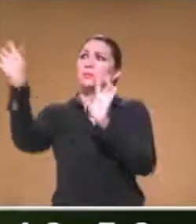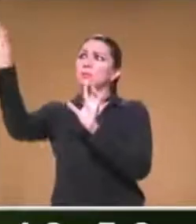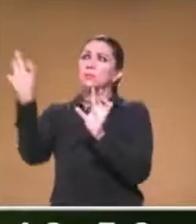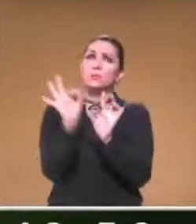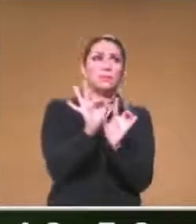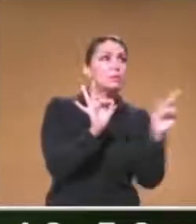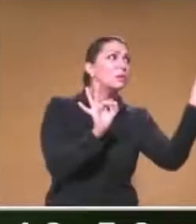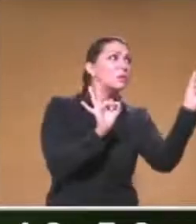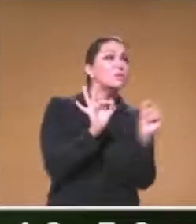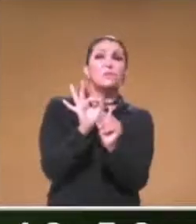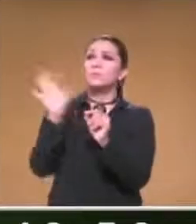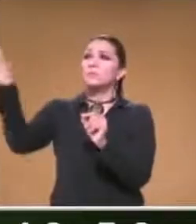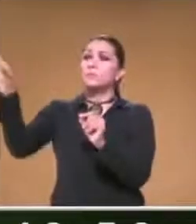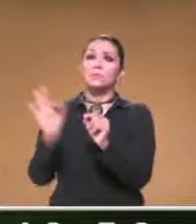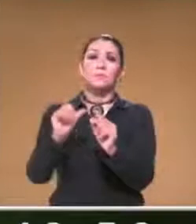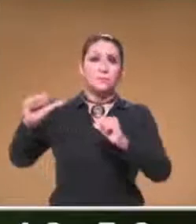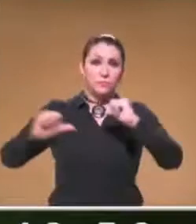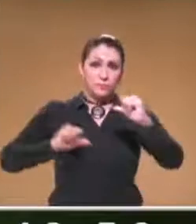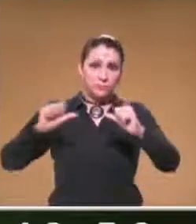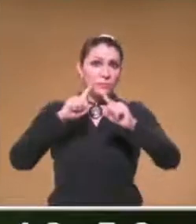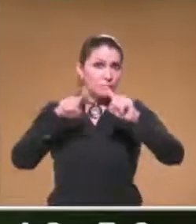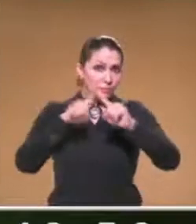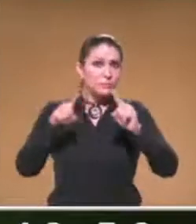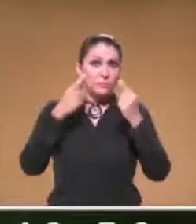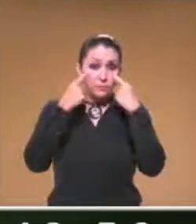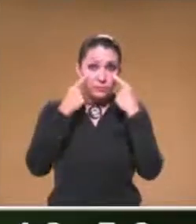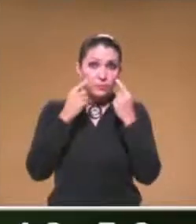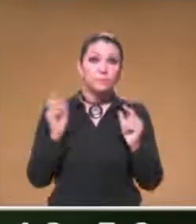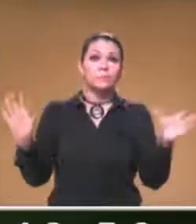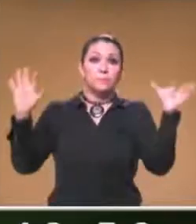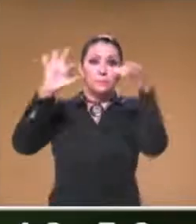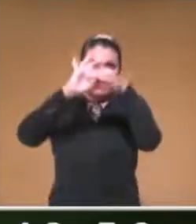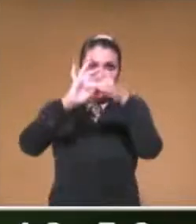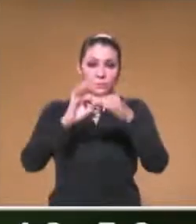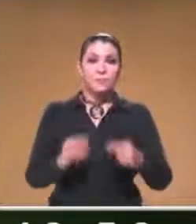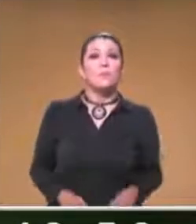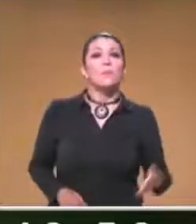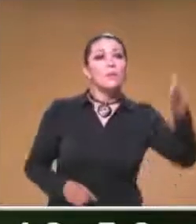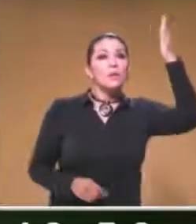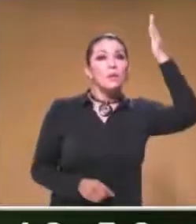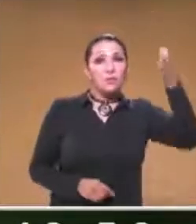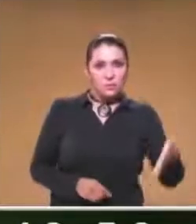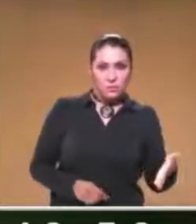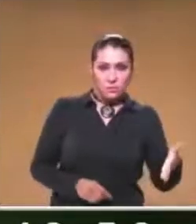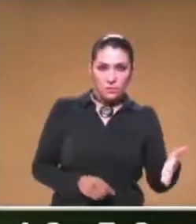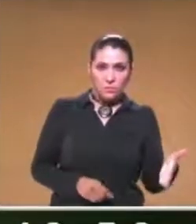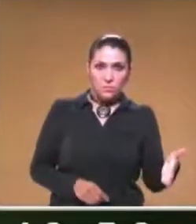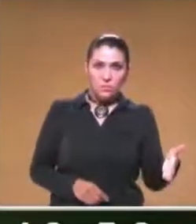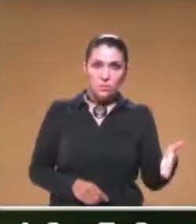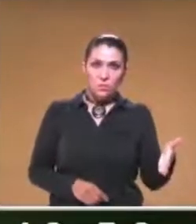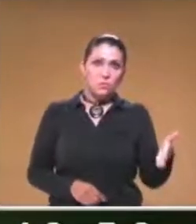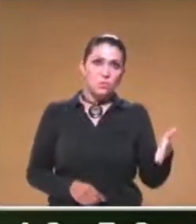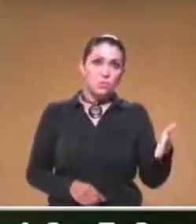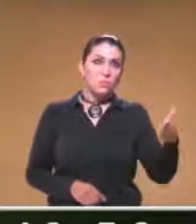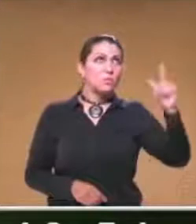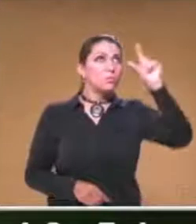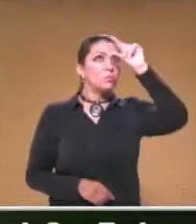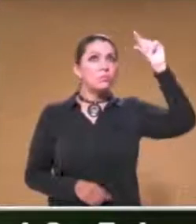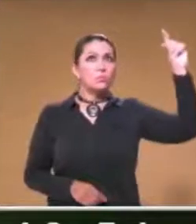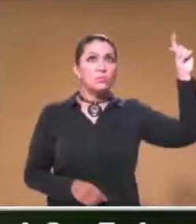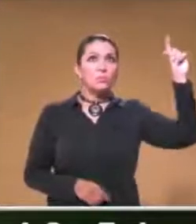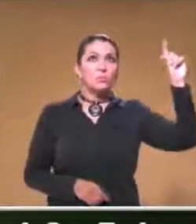del producto o la actividad que se ve en las imágenes. Tenemos en la parte izquierda, en la parte superior,